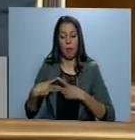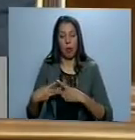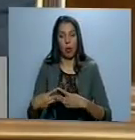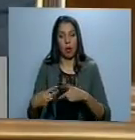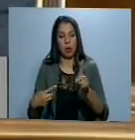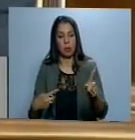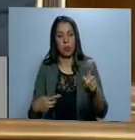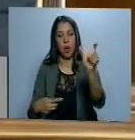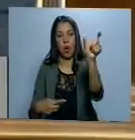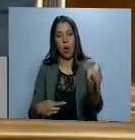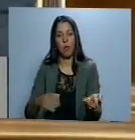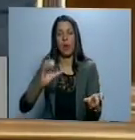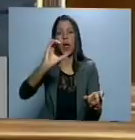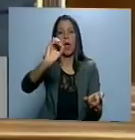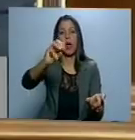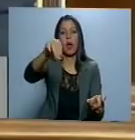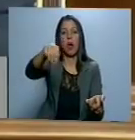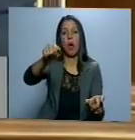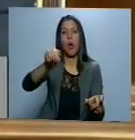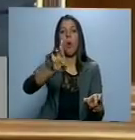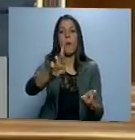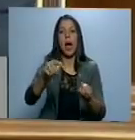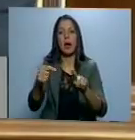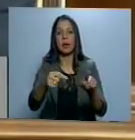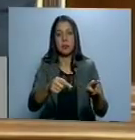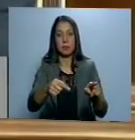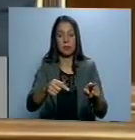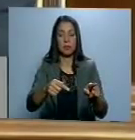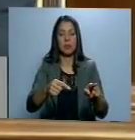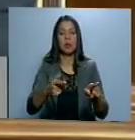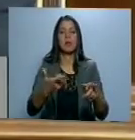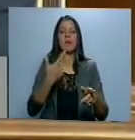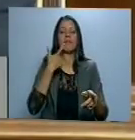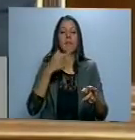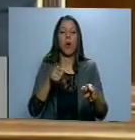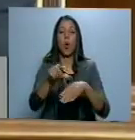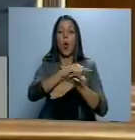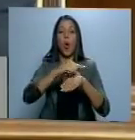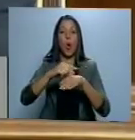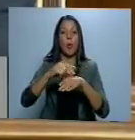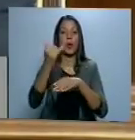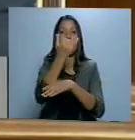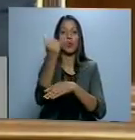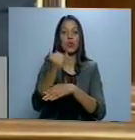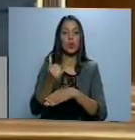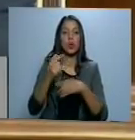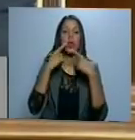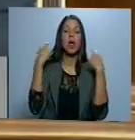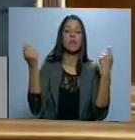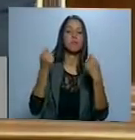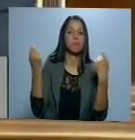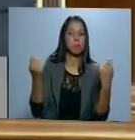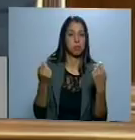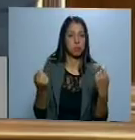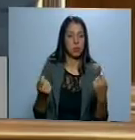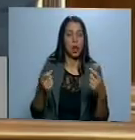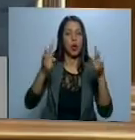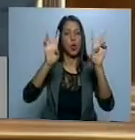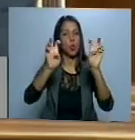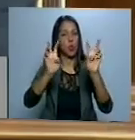el ciudadano Omar José Prieto Fernández en su condición de gobernador proclamado por el Consejo Nacional